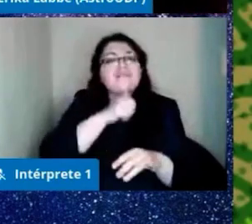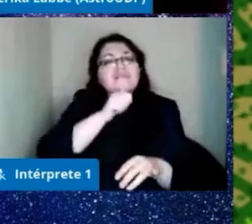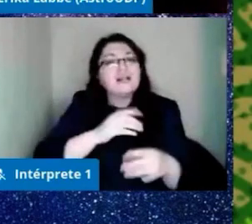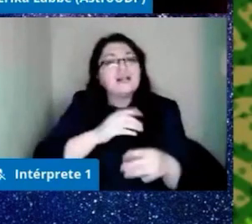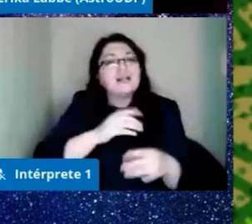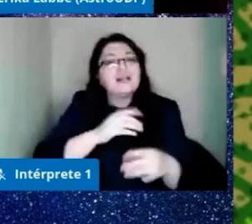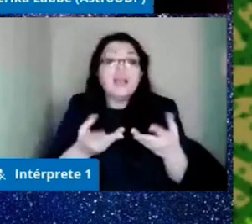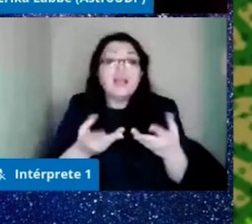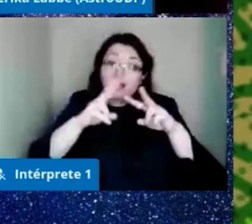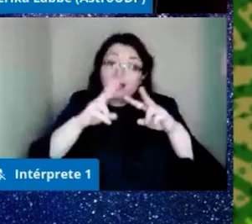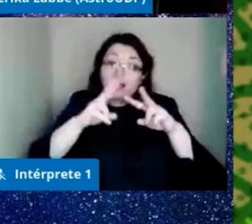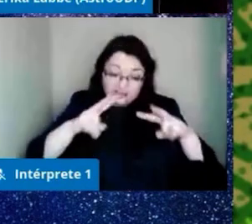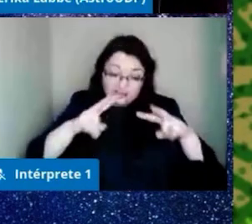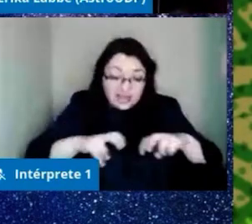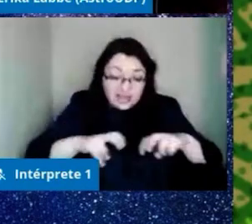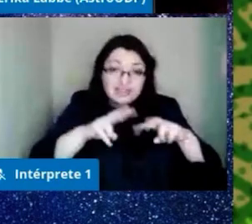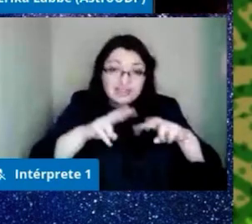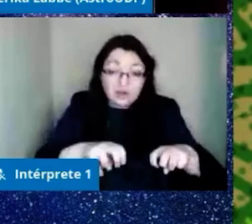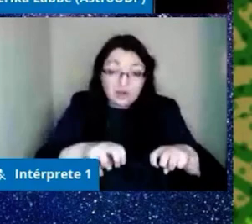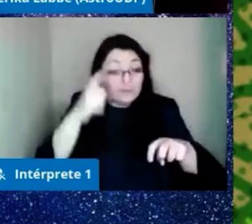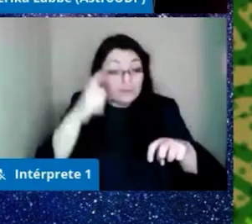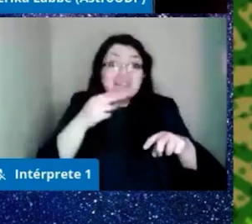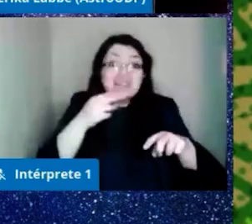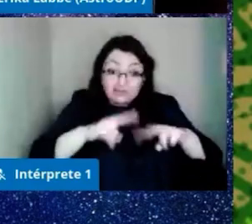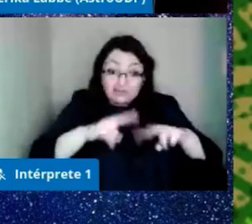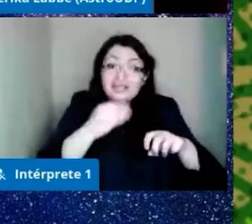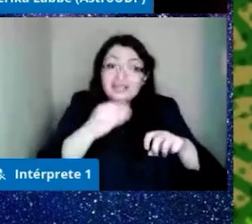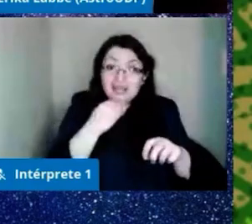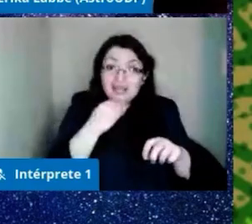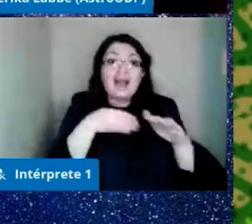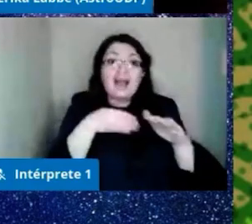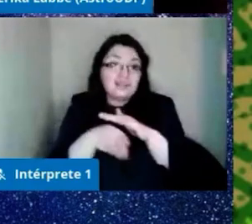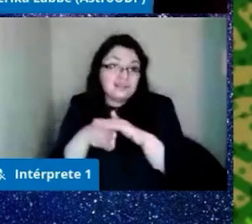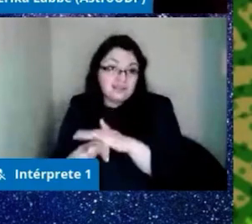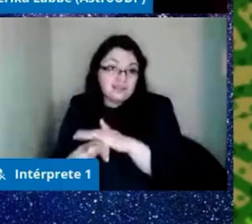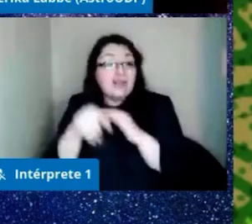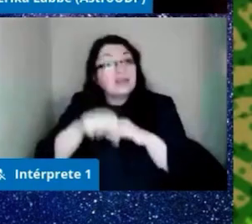investigación y hacerla accesible. Y para eso se creó este año también